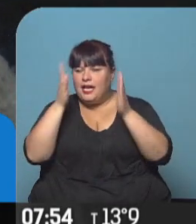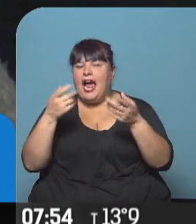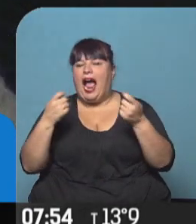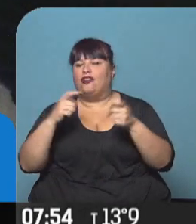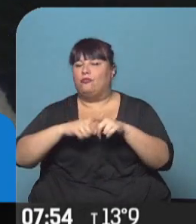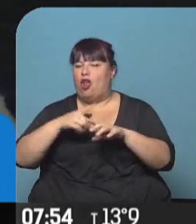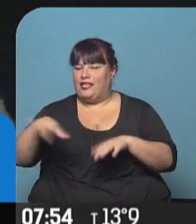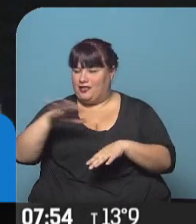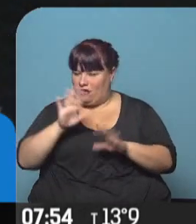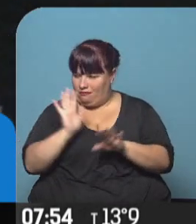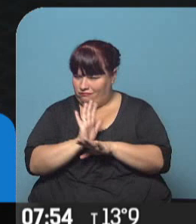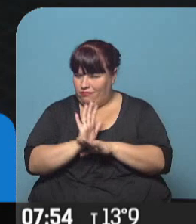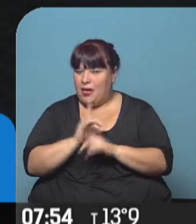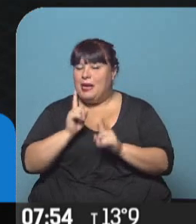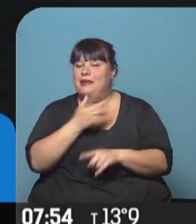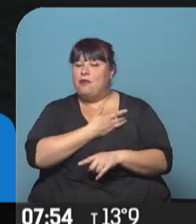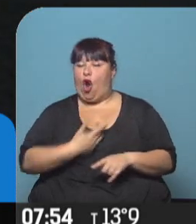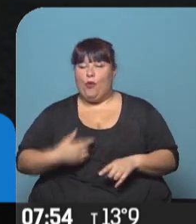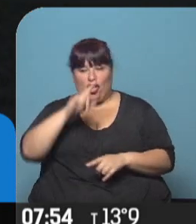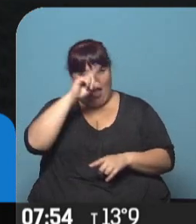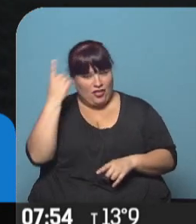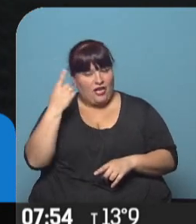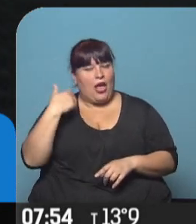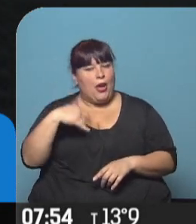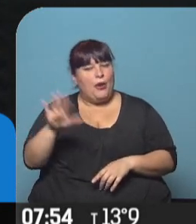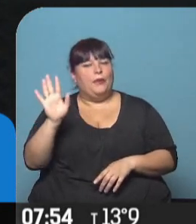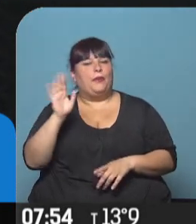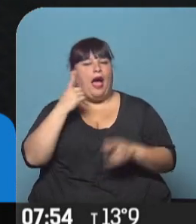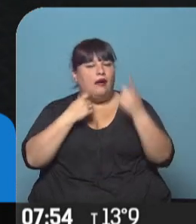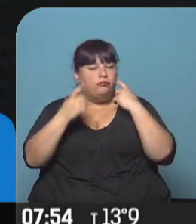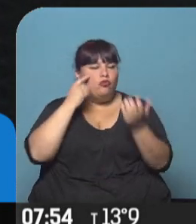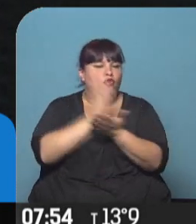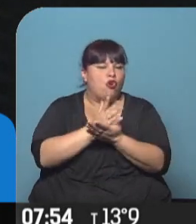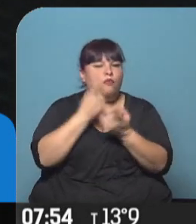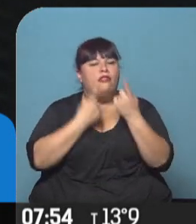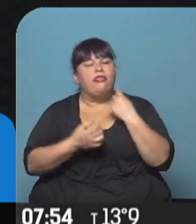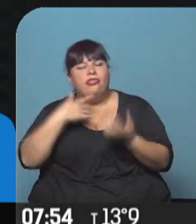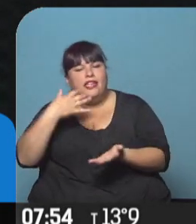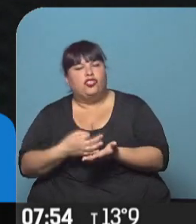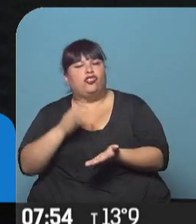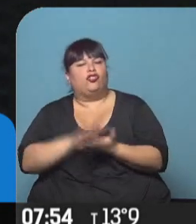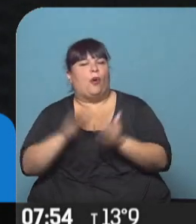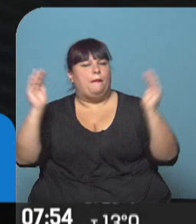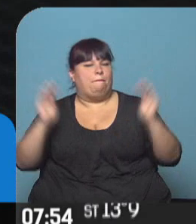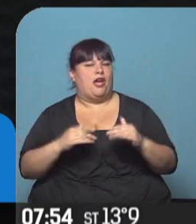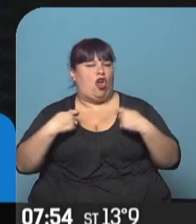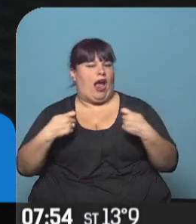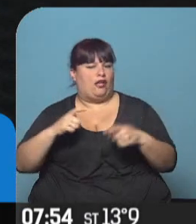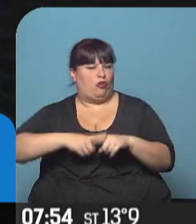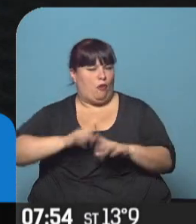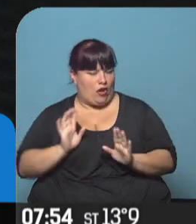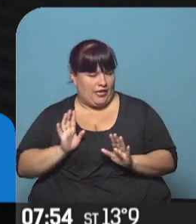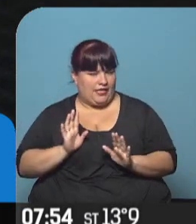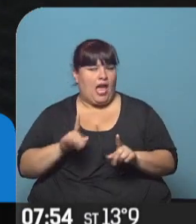político este el propio gobierno nacional va a tomar medidas decisiones que tengan que ver con reducir el costo de la política